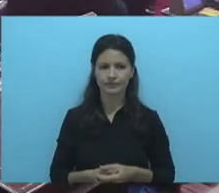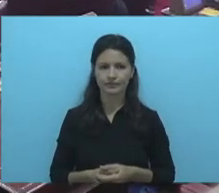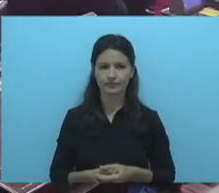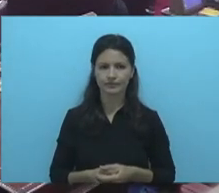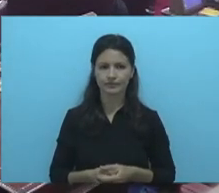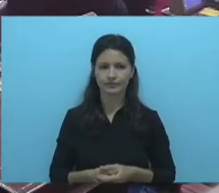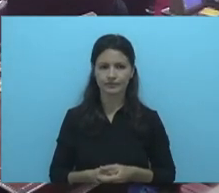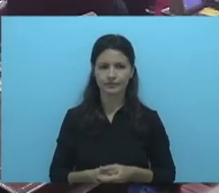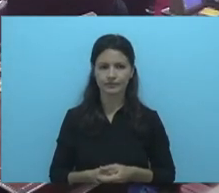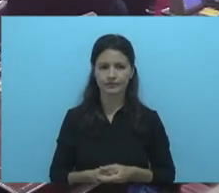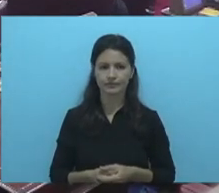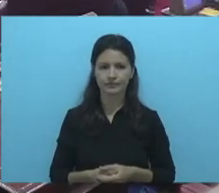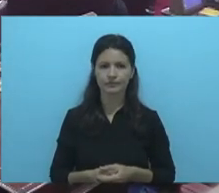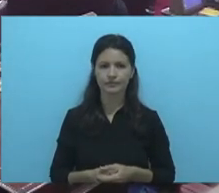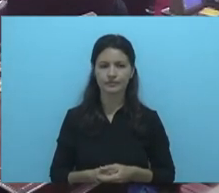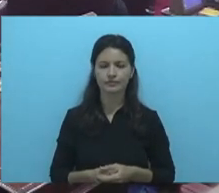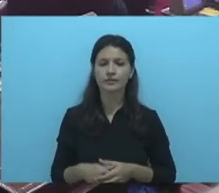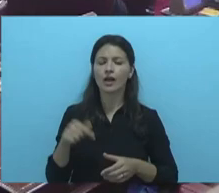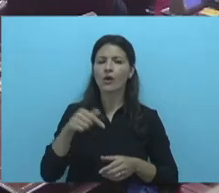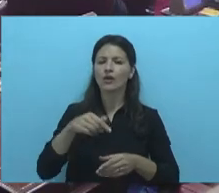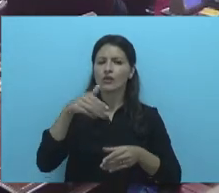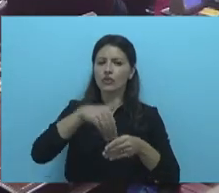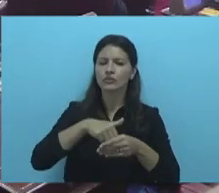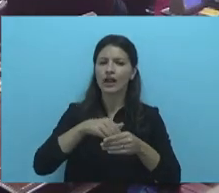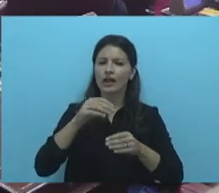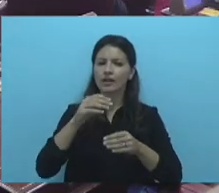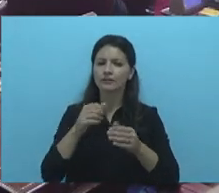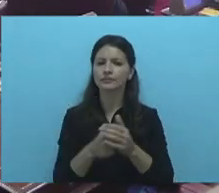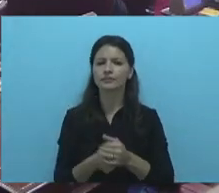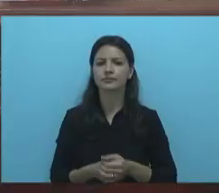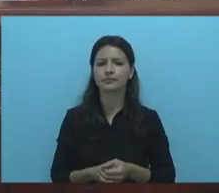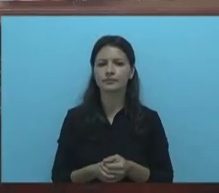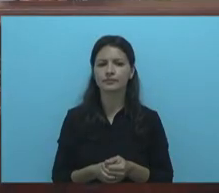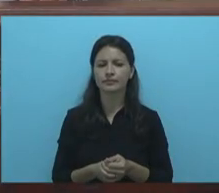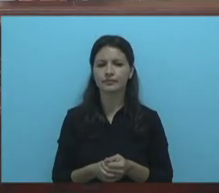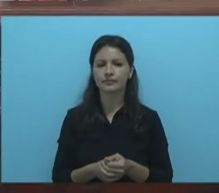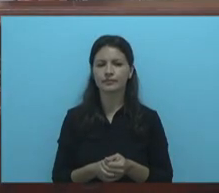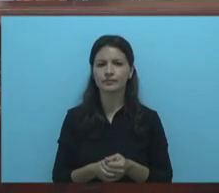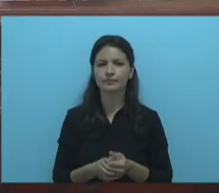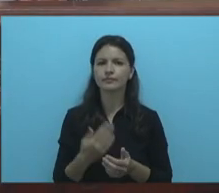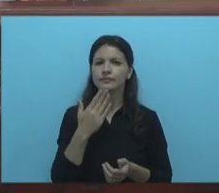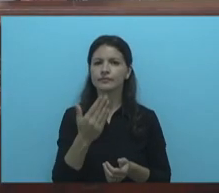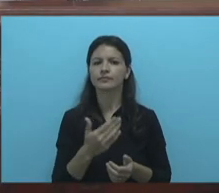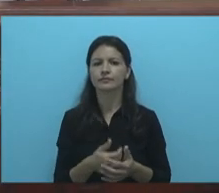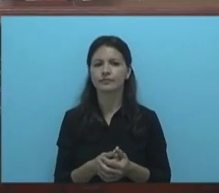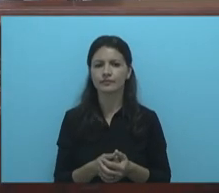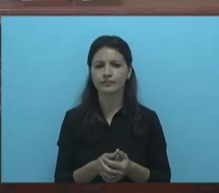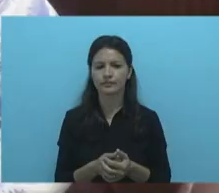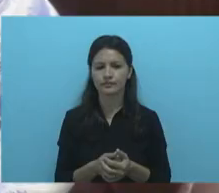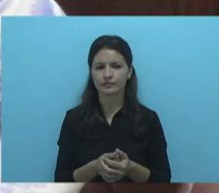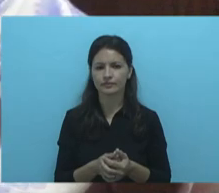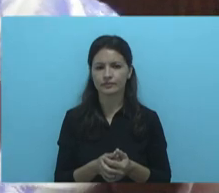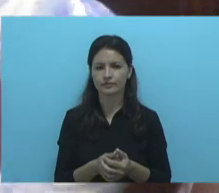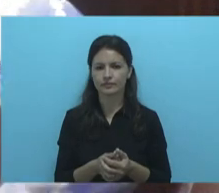Ahora voy a poner a votación las declaraciones de interés. Sí, diputada Granata tiene la palabra. Sí, gracias, señor presidente. Es